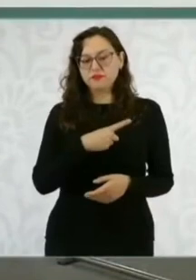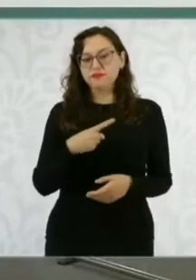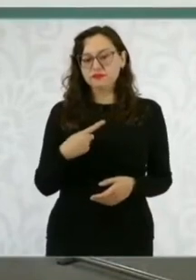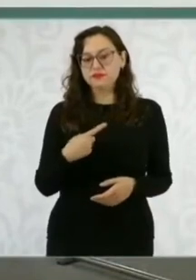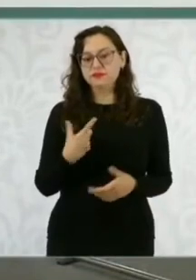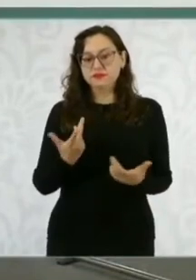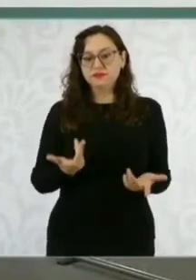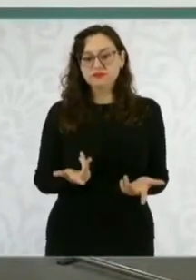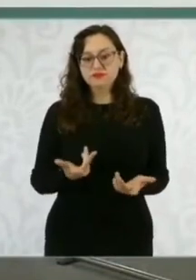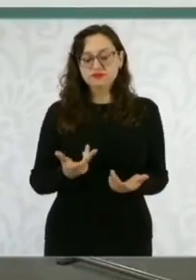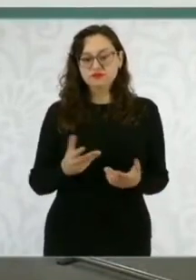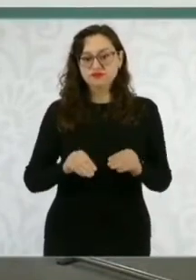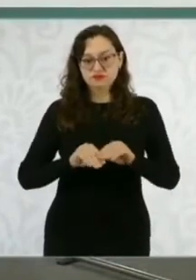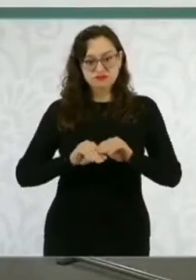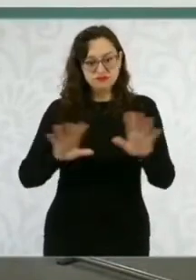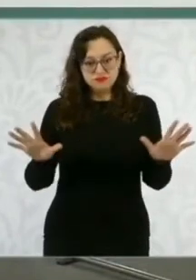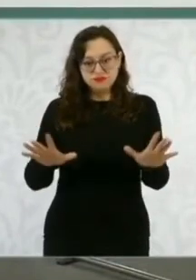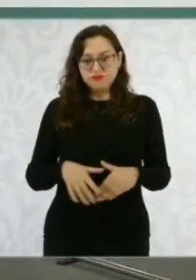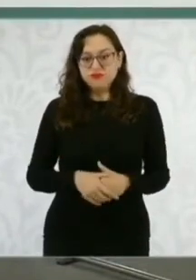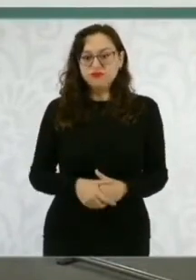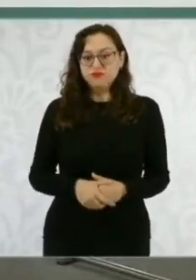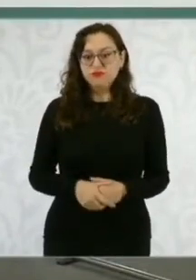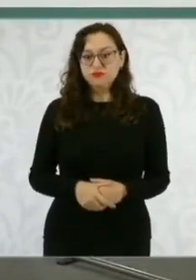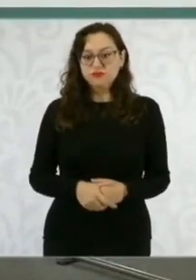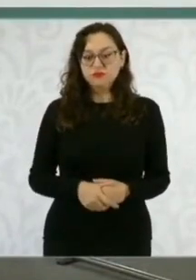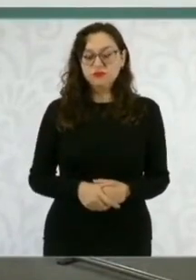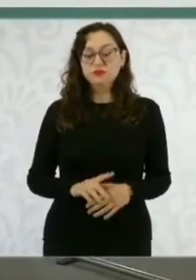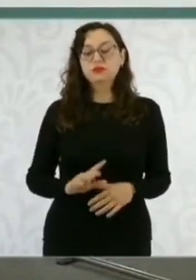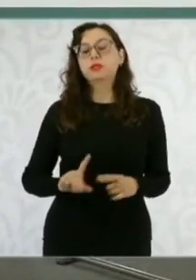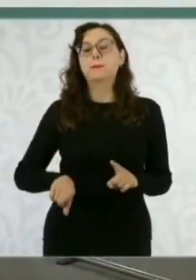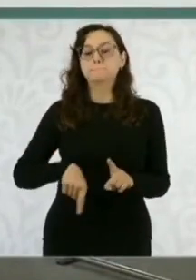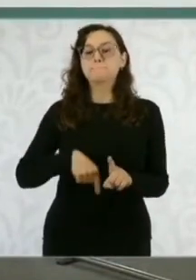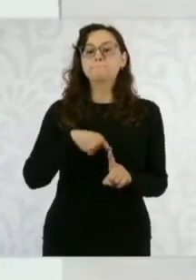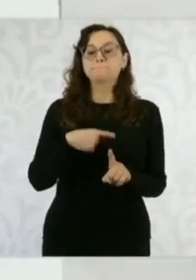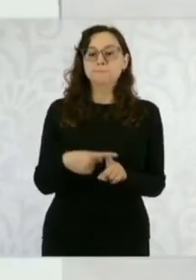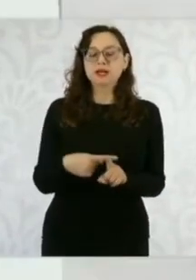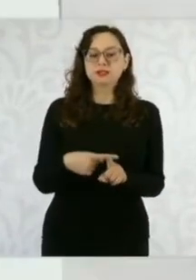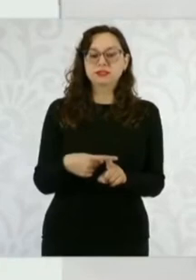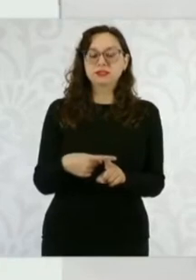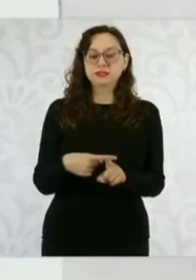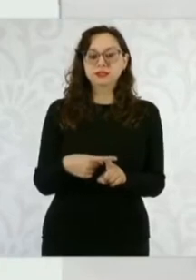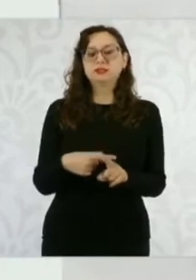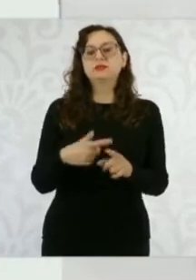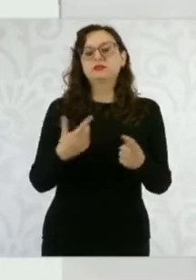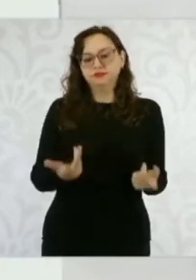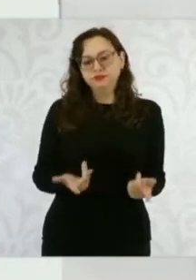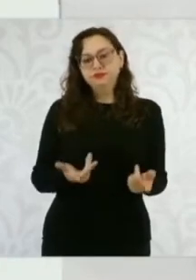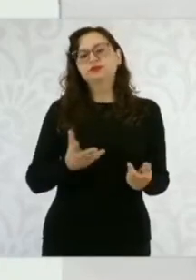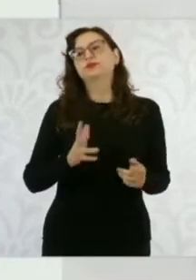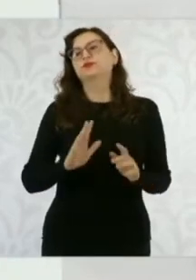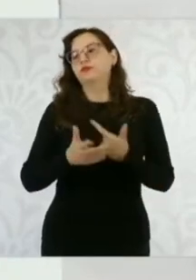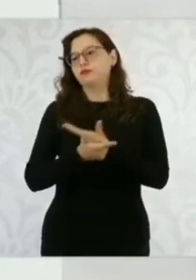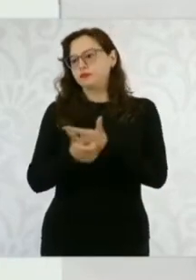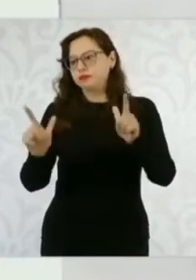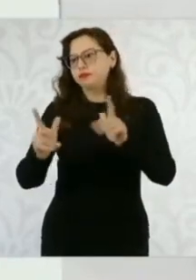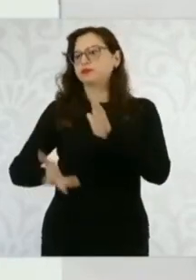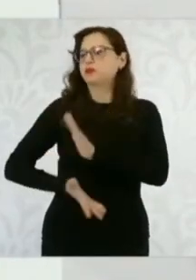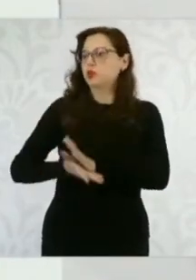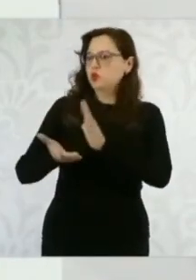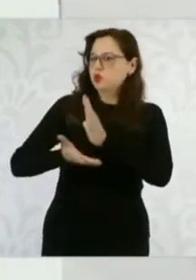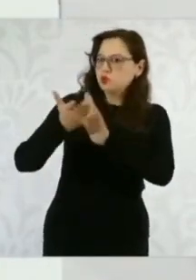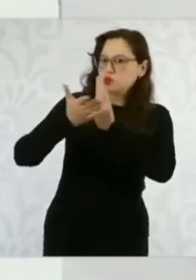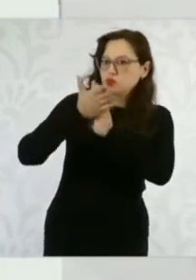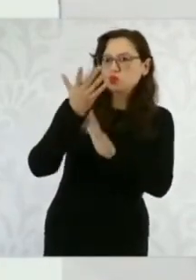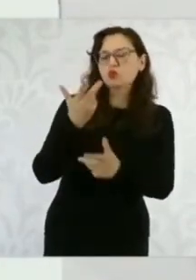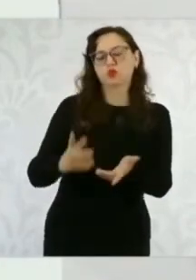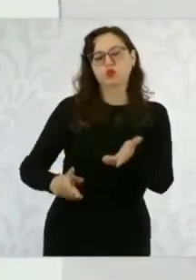de transparencia. Entonces, eso más aparte que se puedan construir viviendas de interés social y que